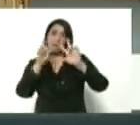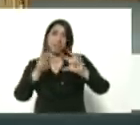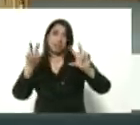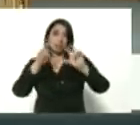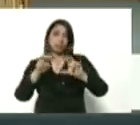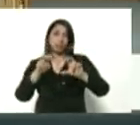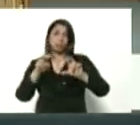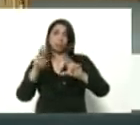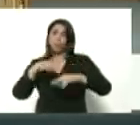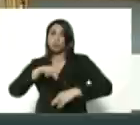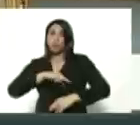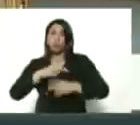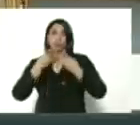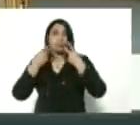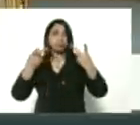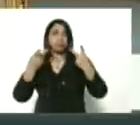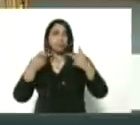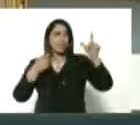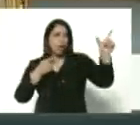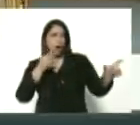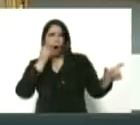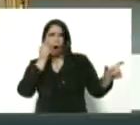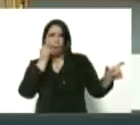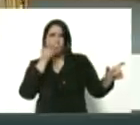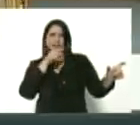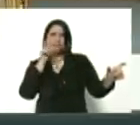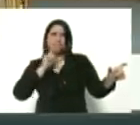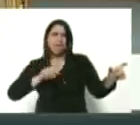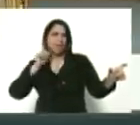determinado, porque este señor miente